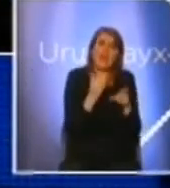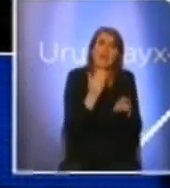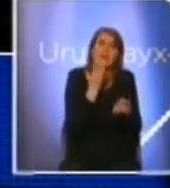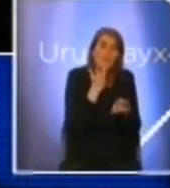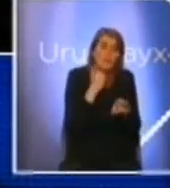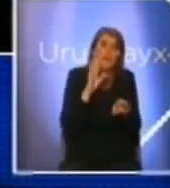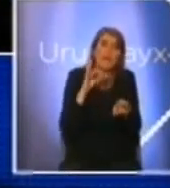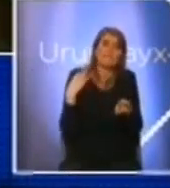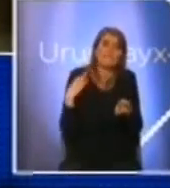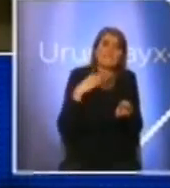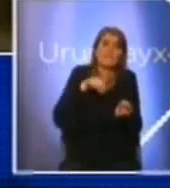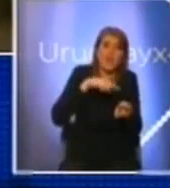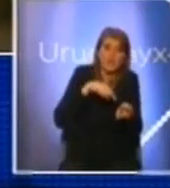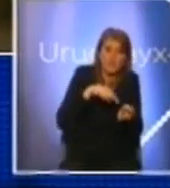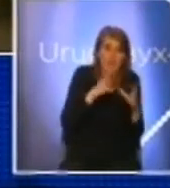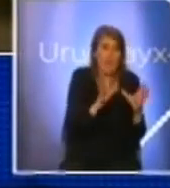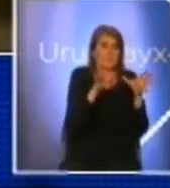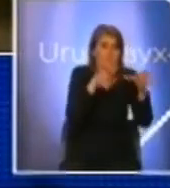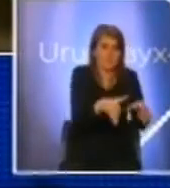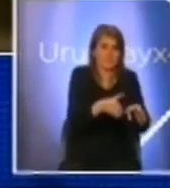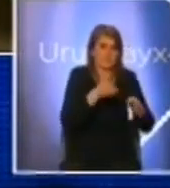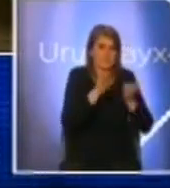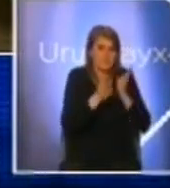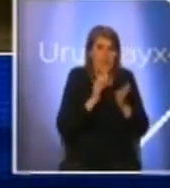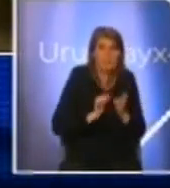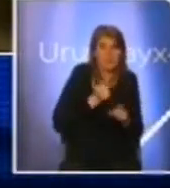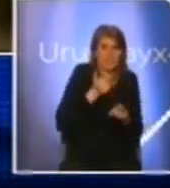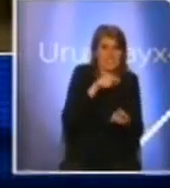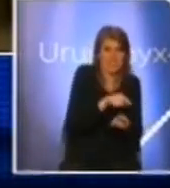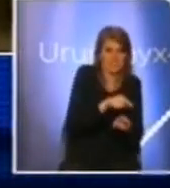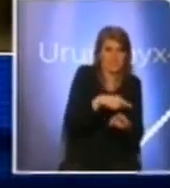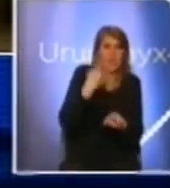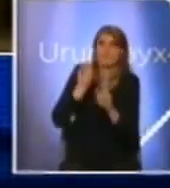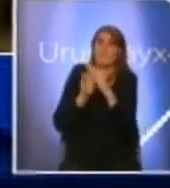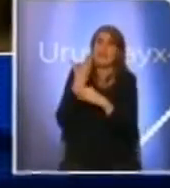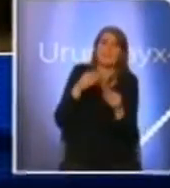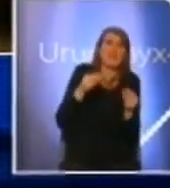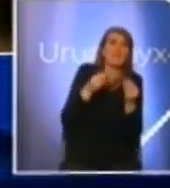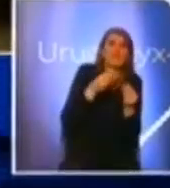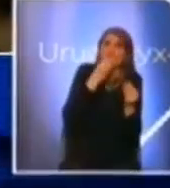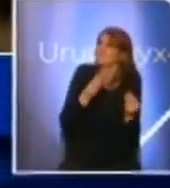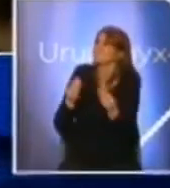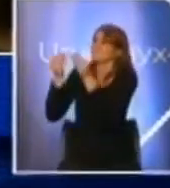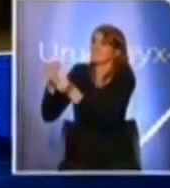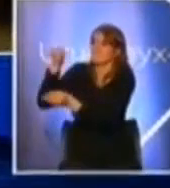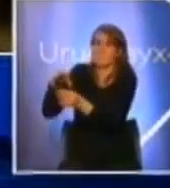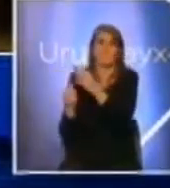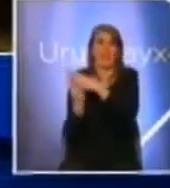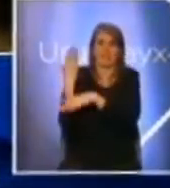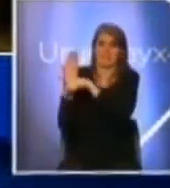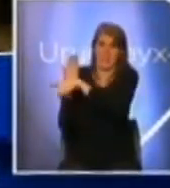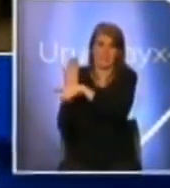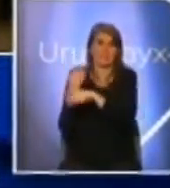mejor espacio y darle a ese espacio el mejor tratamiento. Diría que hay como nuevos arquitectos y nuevos urbanistas de